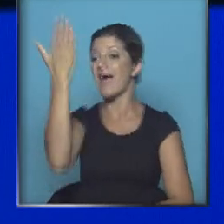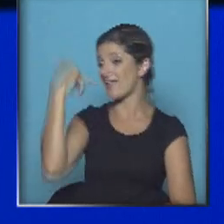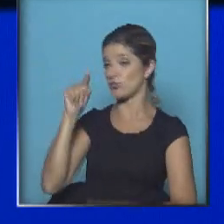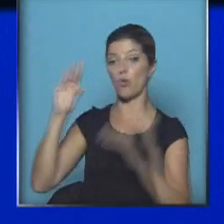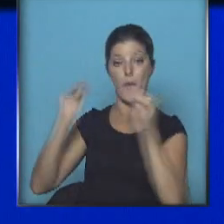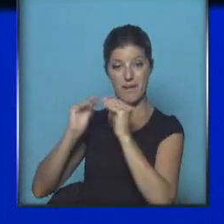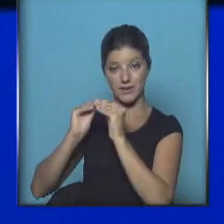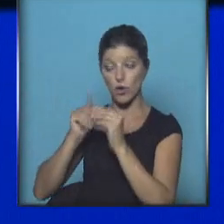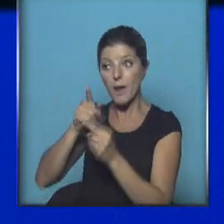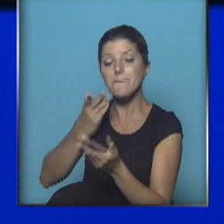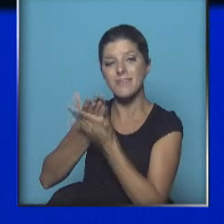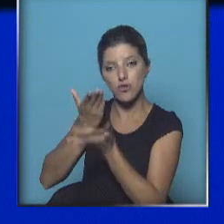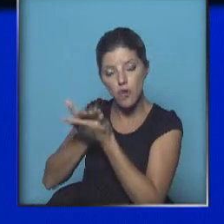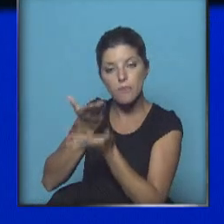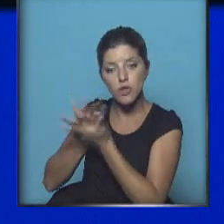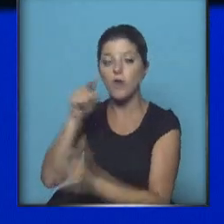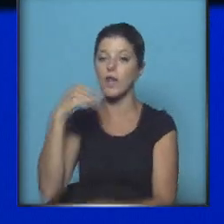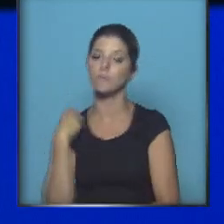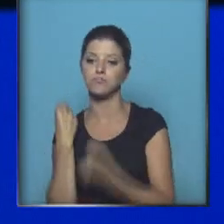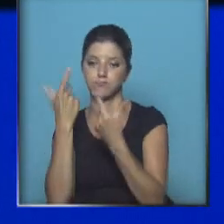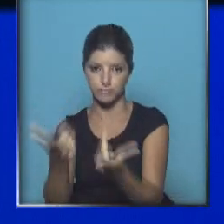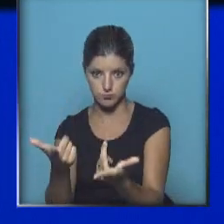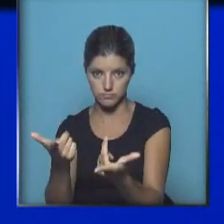pedido suyo unas horas antes.